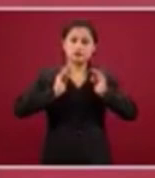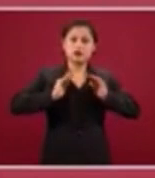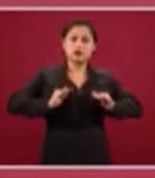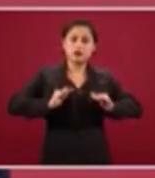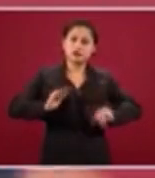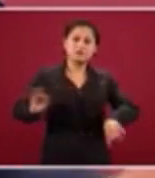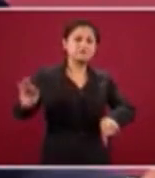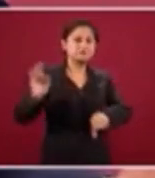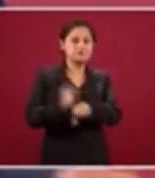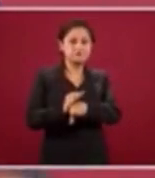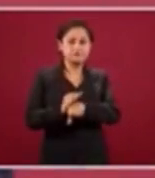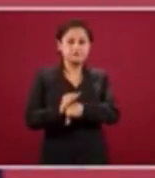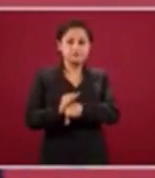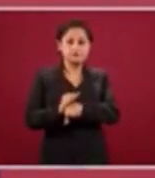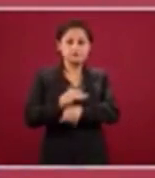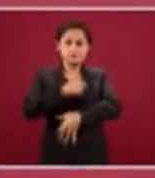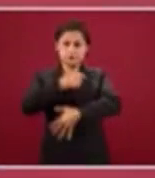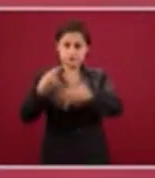¿Ya?